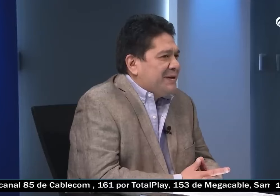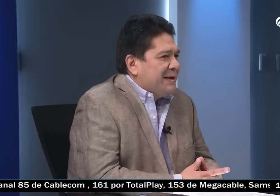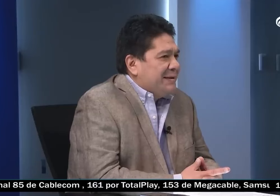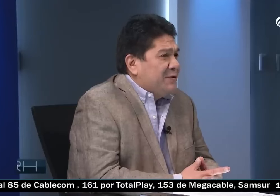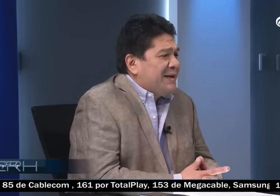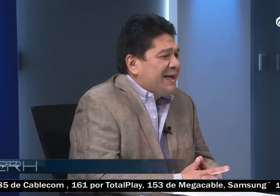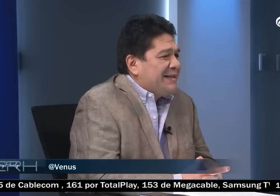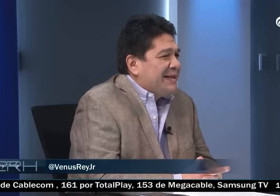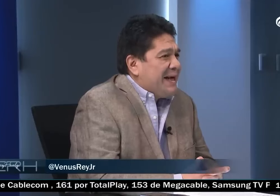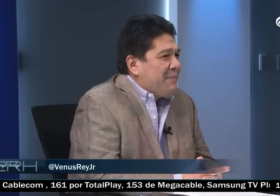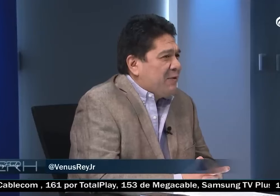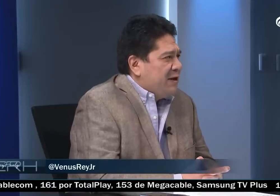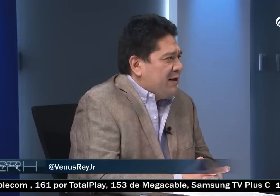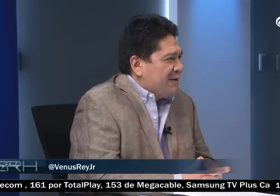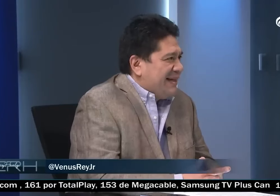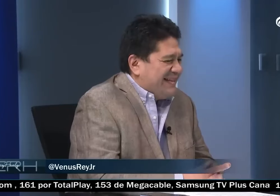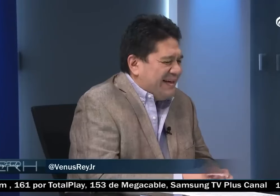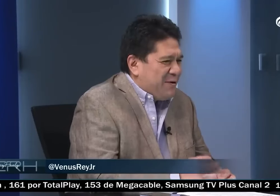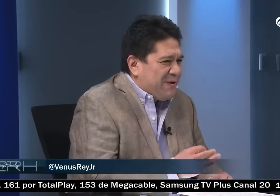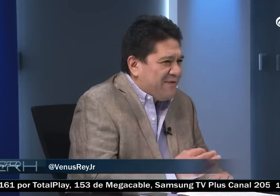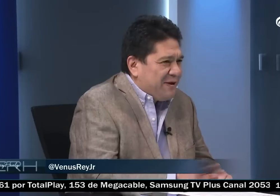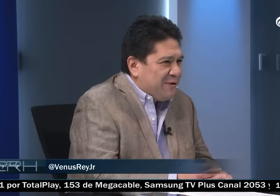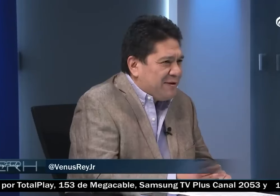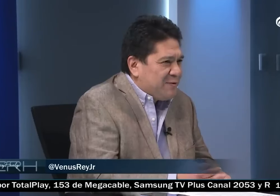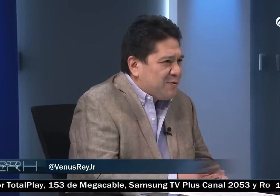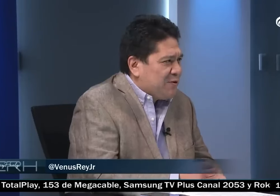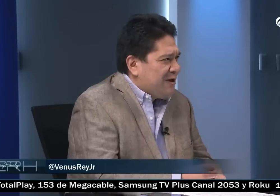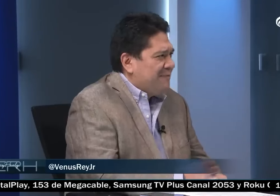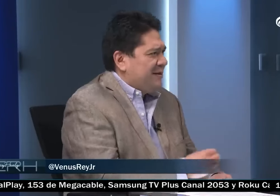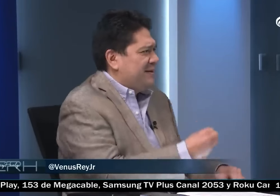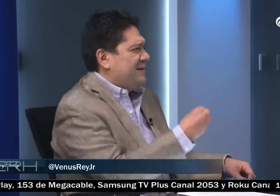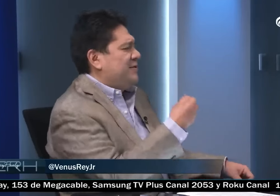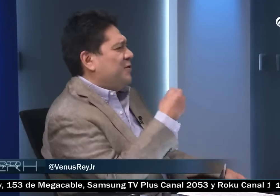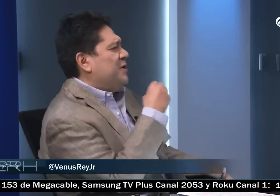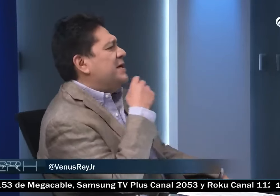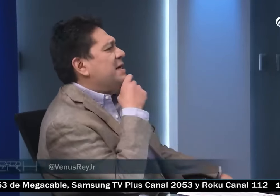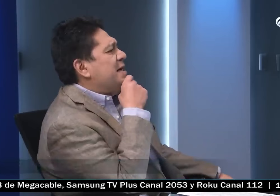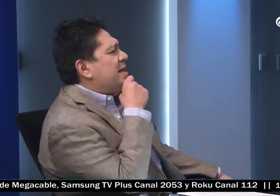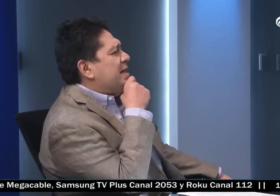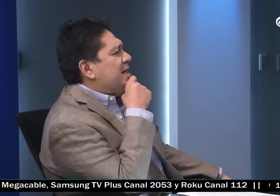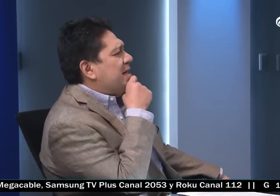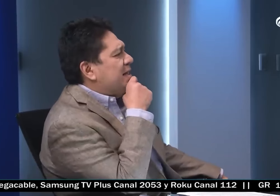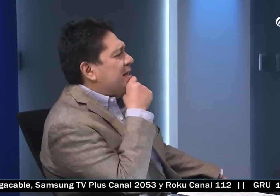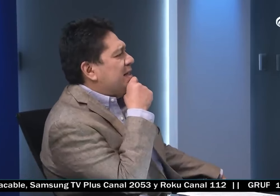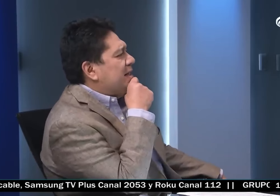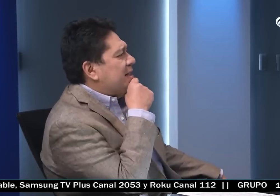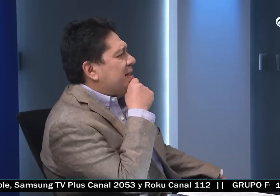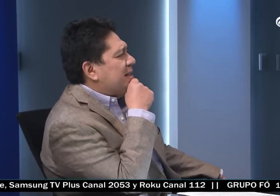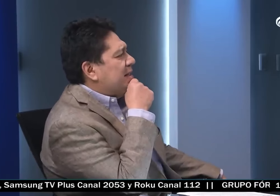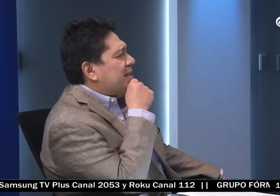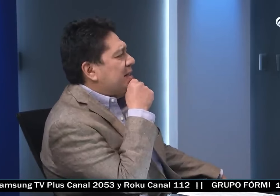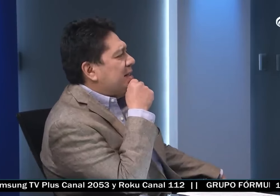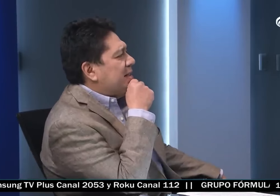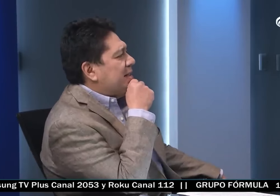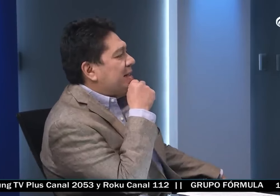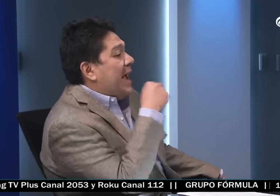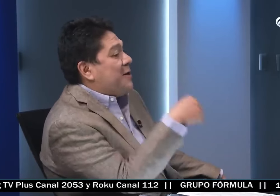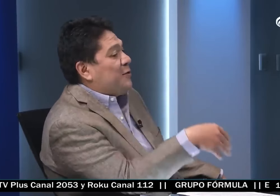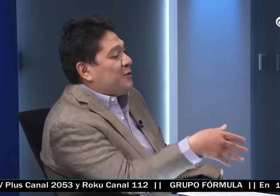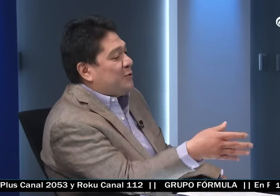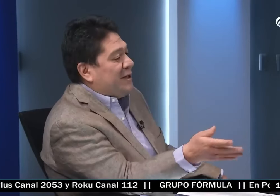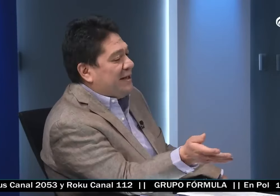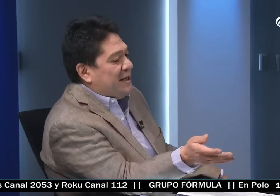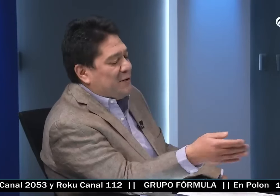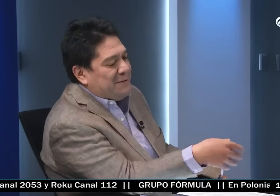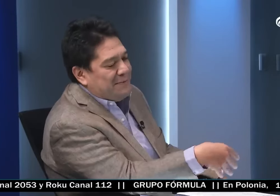no se causan no se cansan de aplaudir o sea le salió perfecto el discurso de la martiriza saimo es inteligentísimo y y